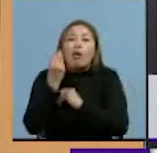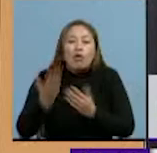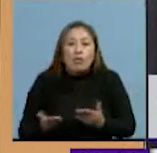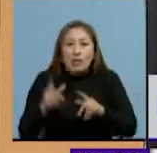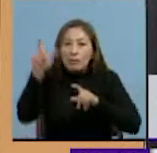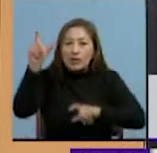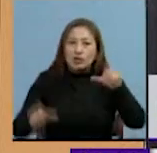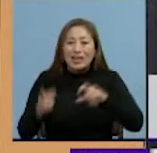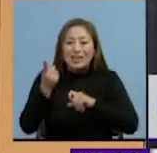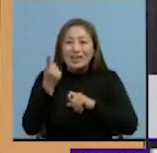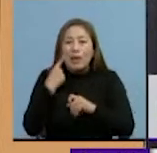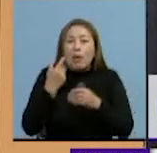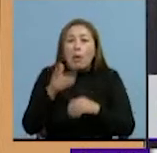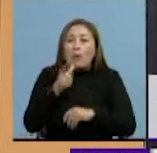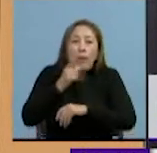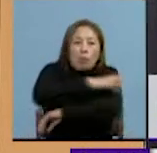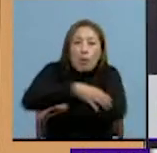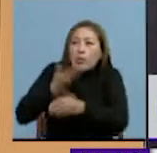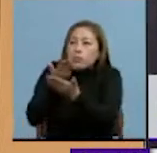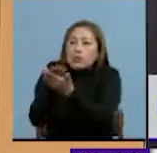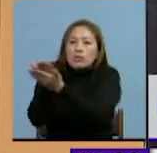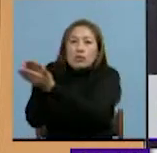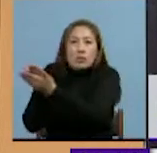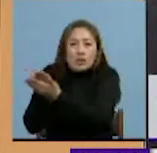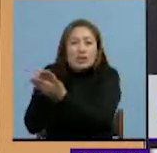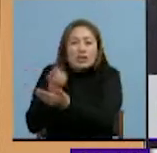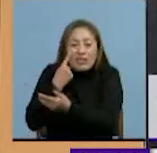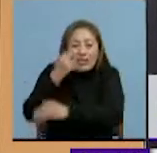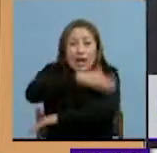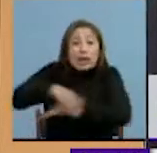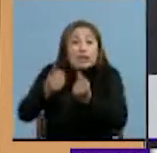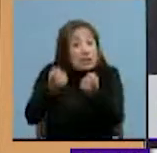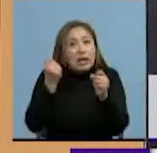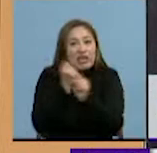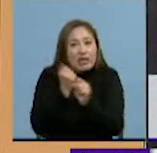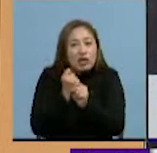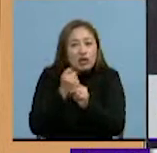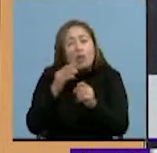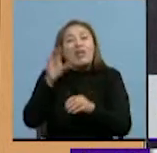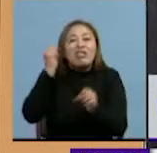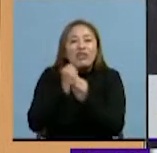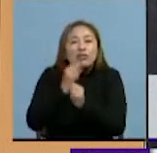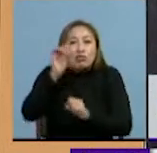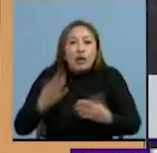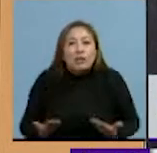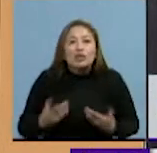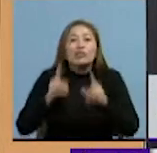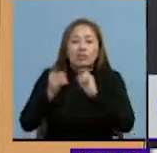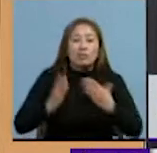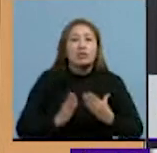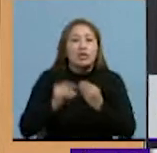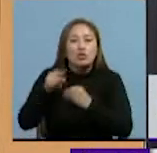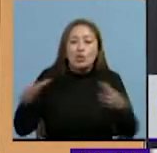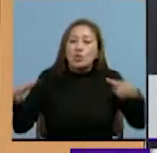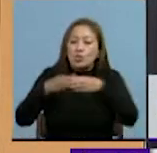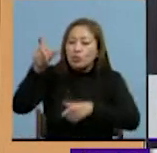personas que están en situación de mendicidad y que viven en la calle y necesitan un trabajo. Pero no solamente el trabajo, sino también la contención, porque son grupos